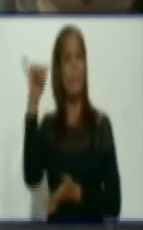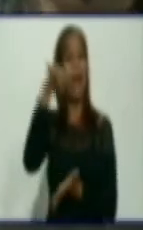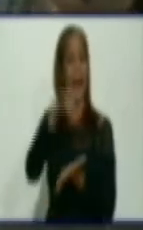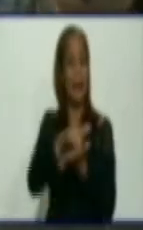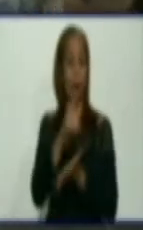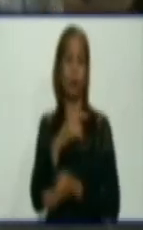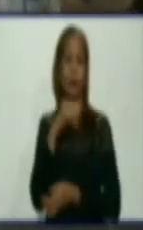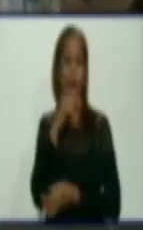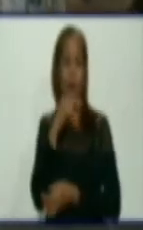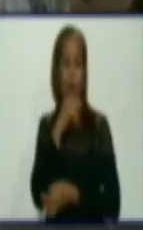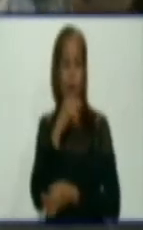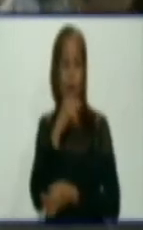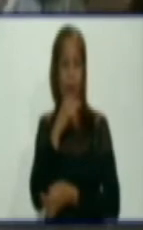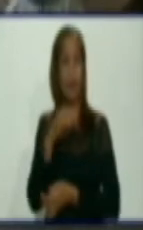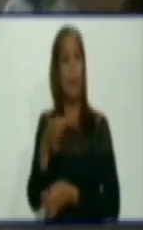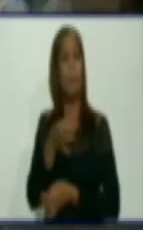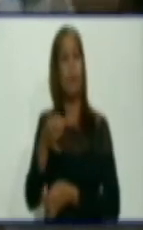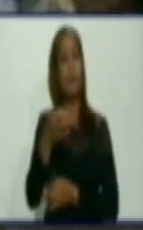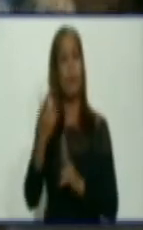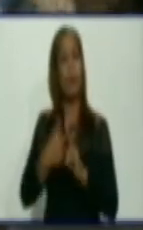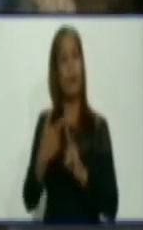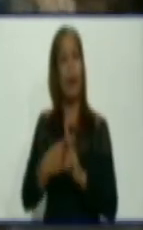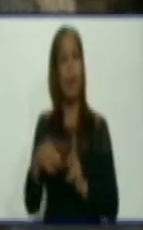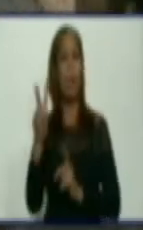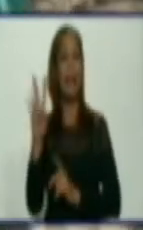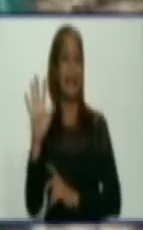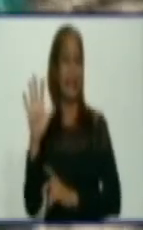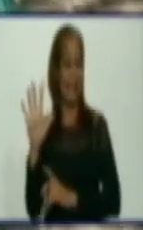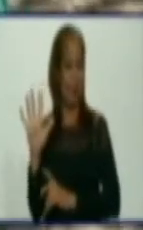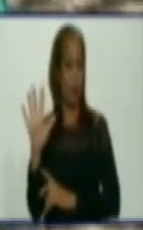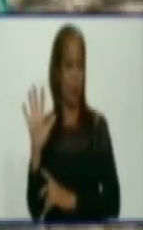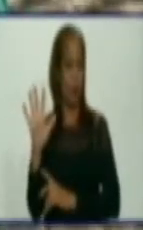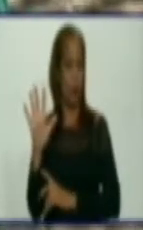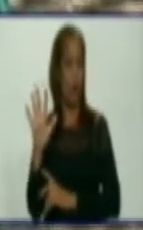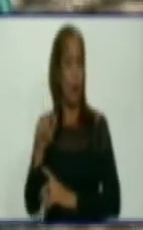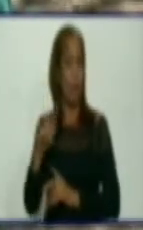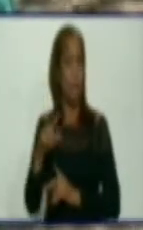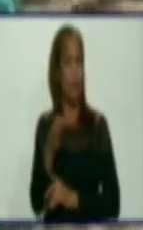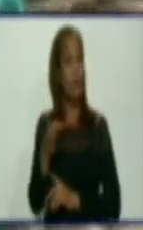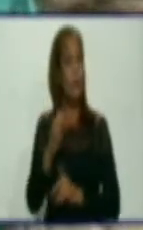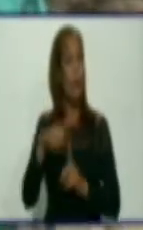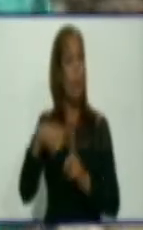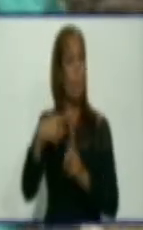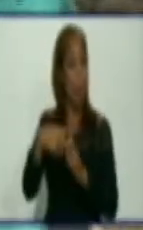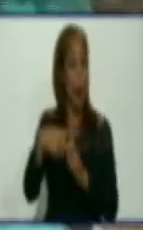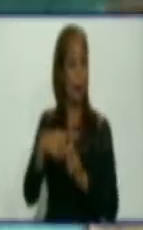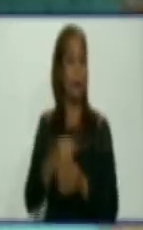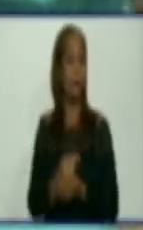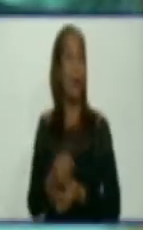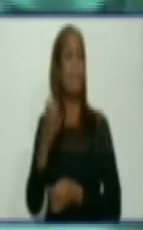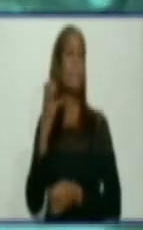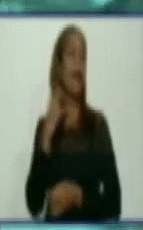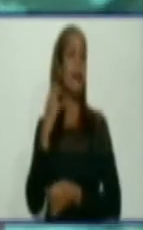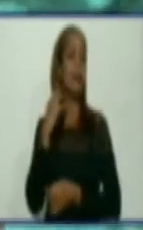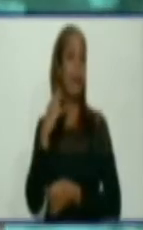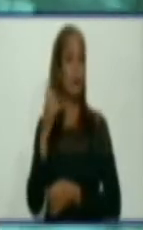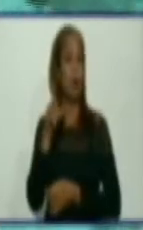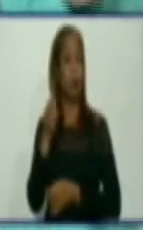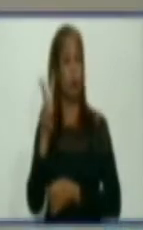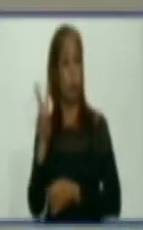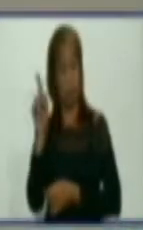Por municipio, el municipio de Bayamo con 25 casos es el que más incidencia tuvo. Manzanillo con 12